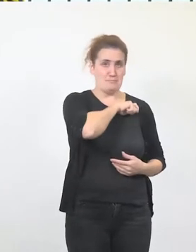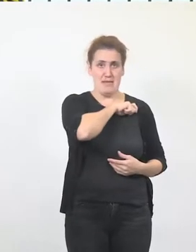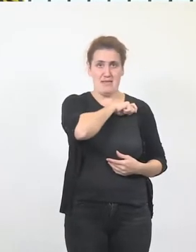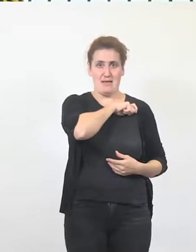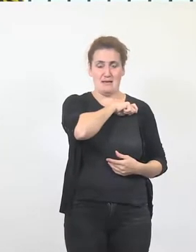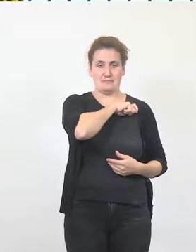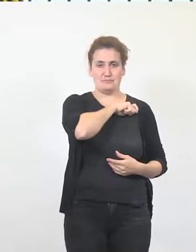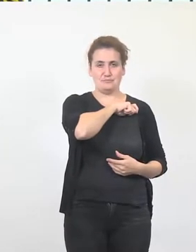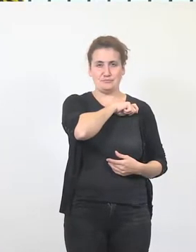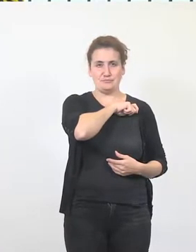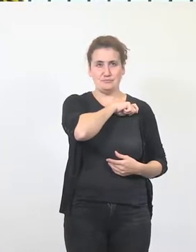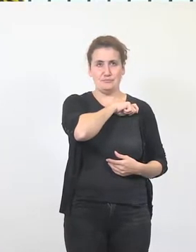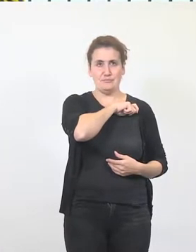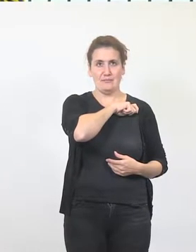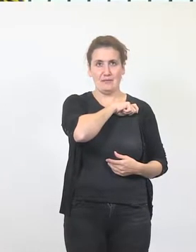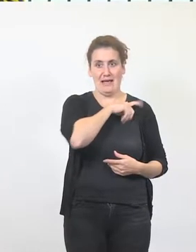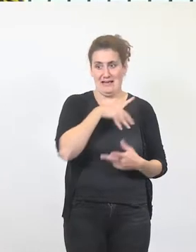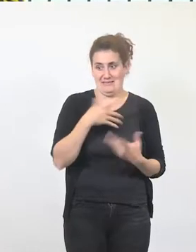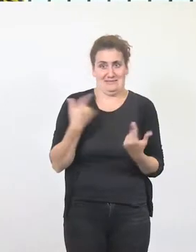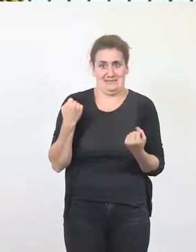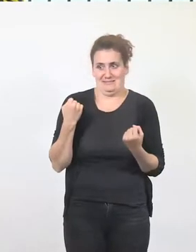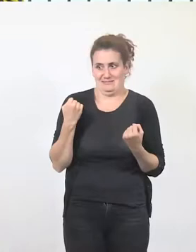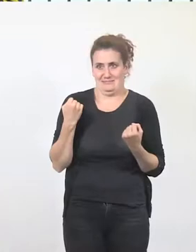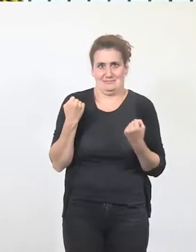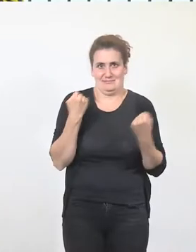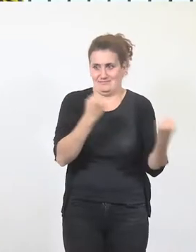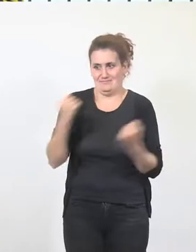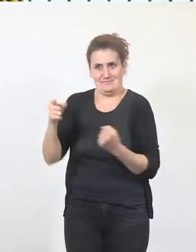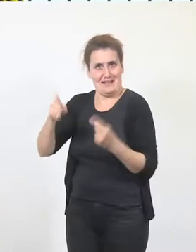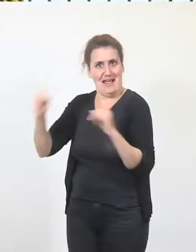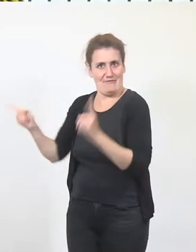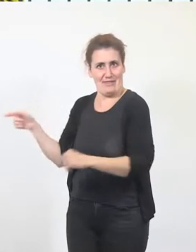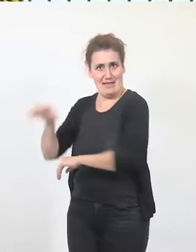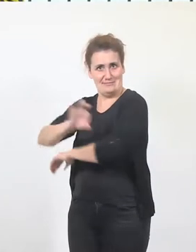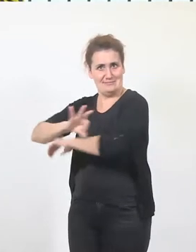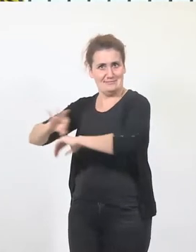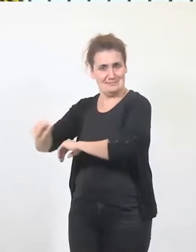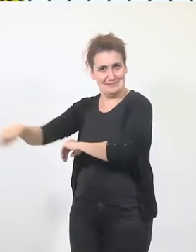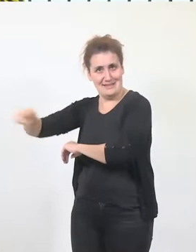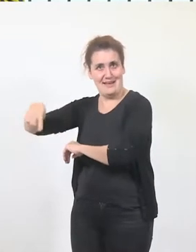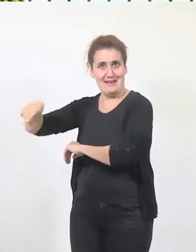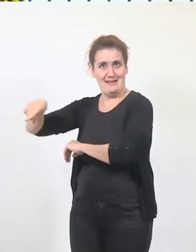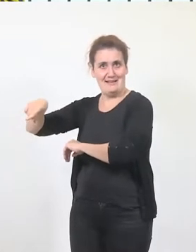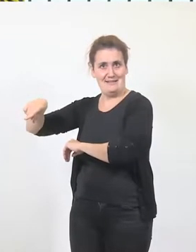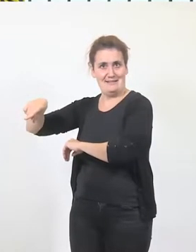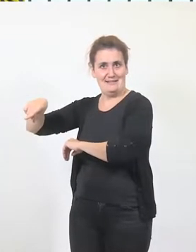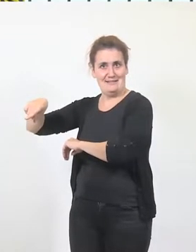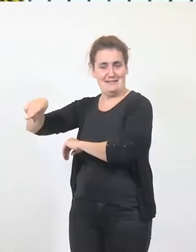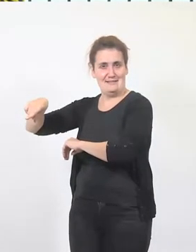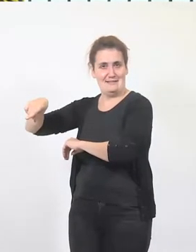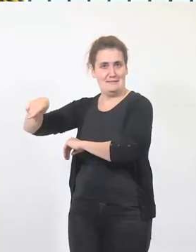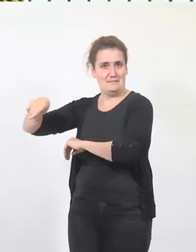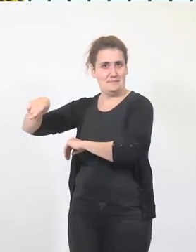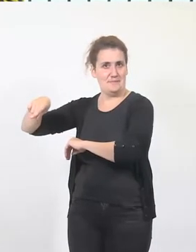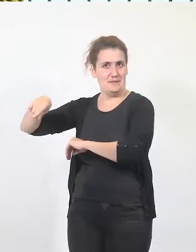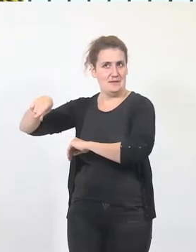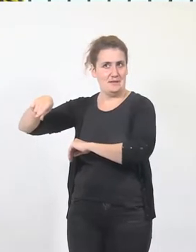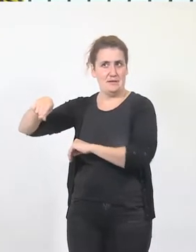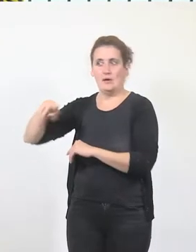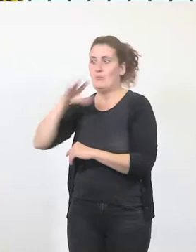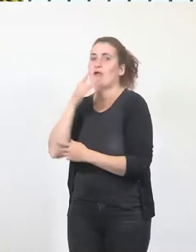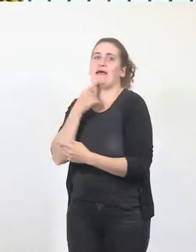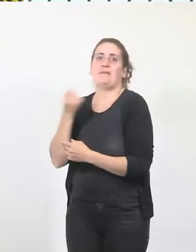España es la fuerza administradora del Sahara Occidental. España dejó el territorio sin cumplir,